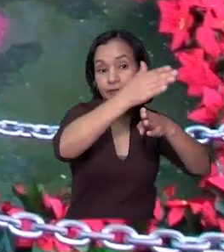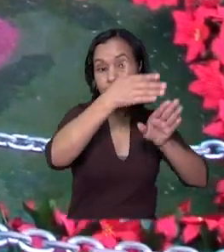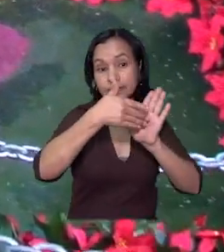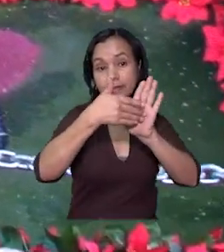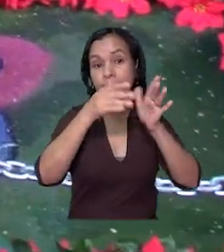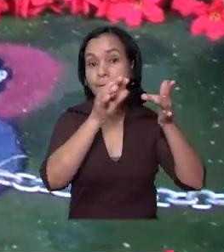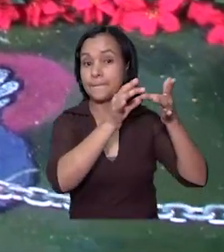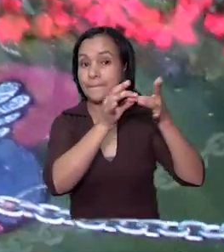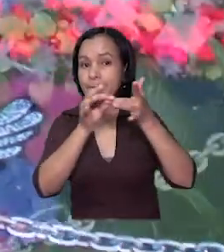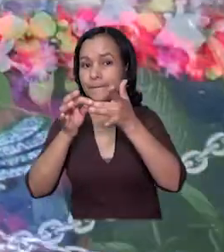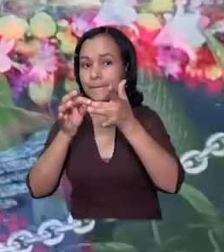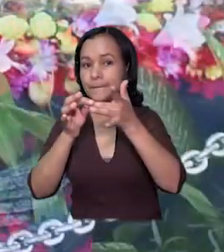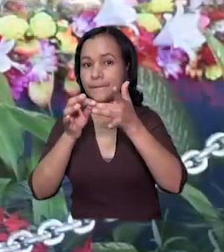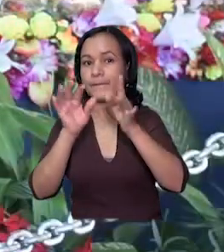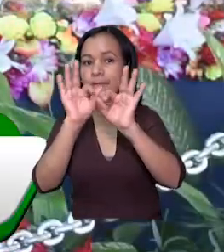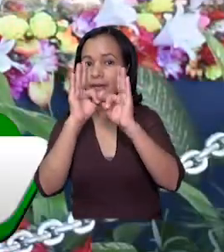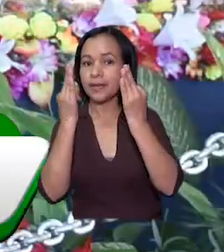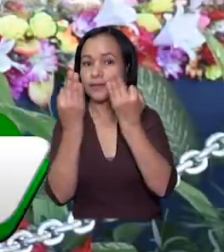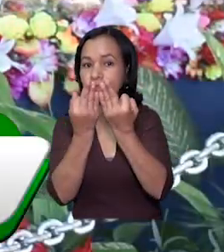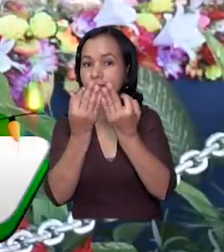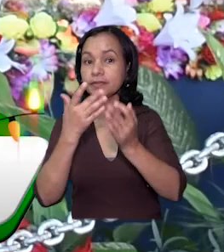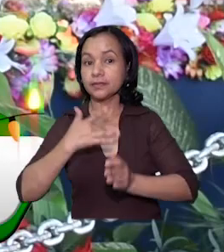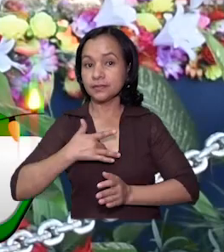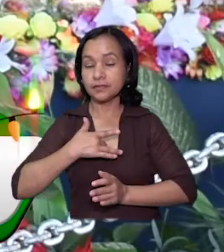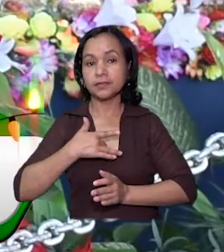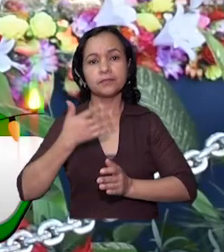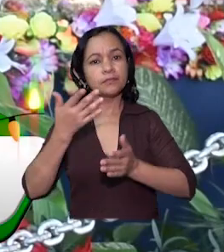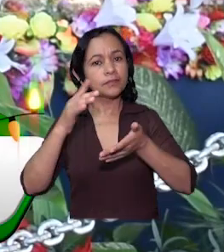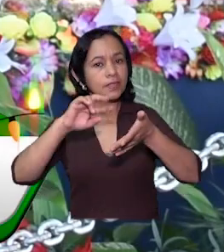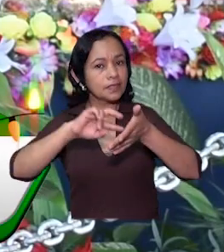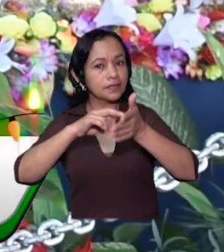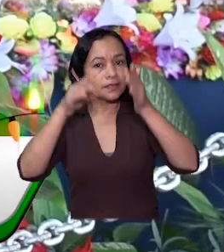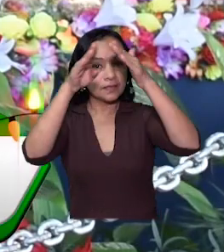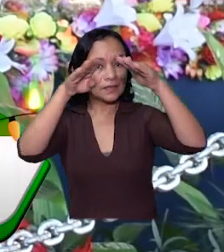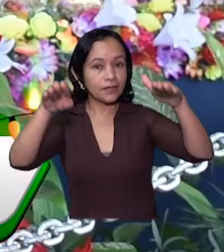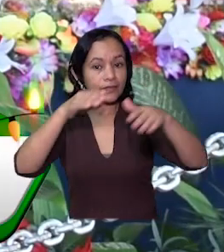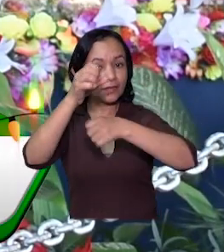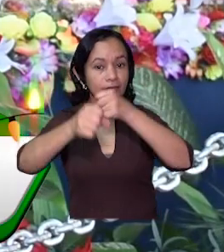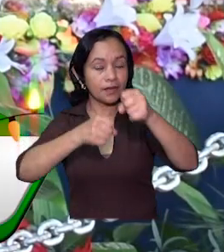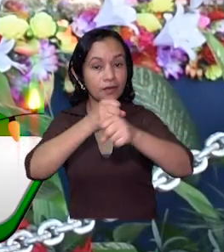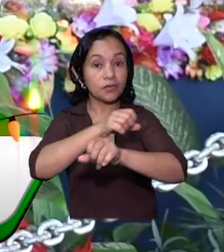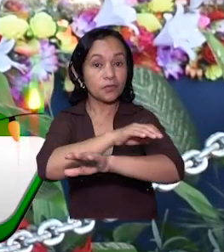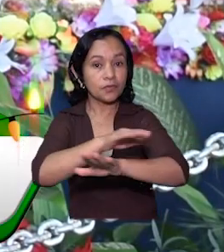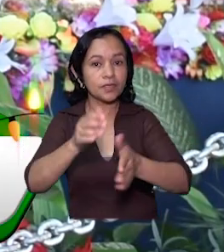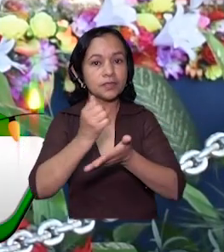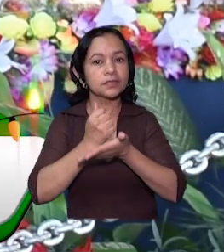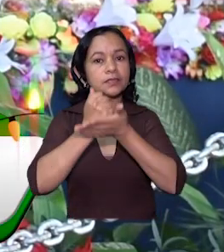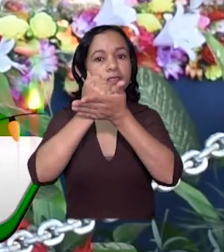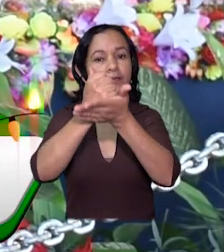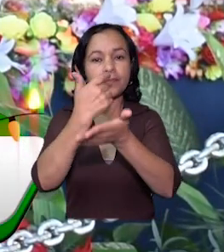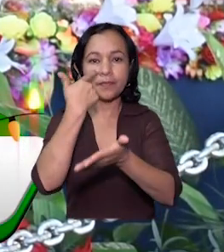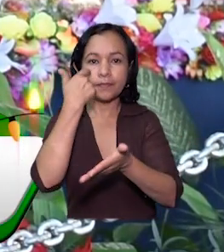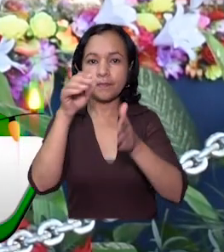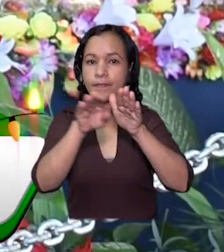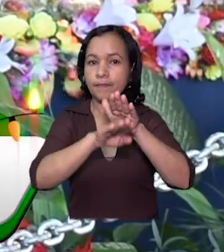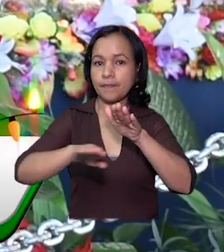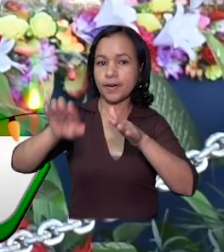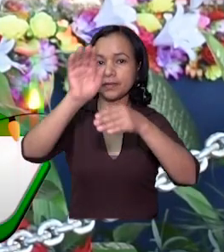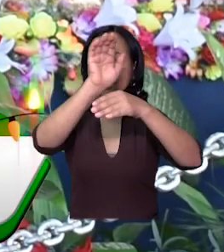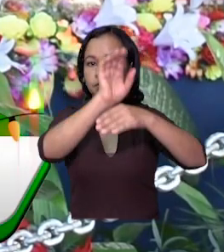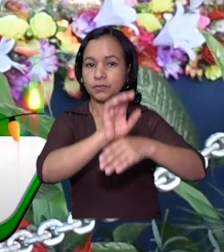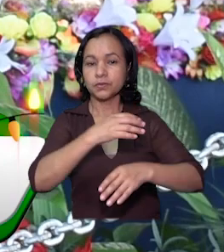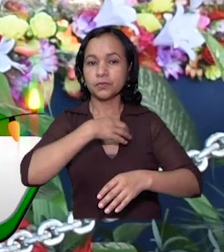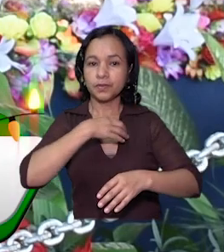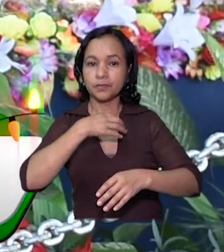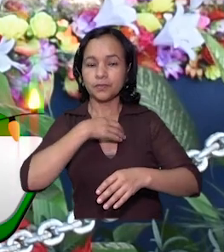reportajes especiales de interés familiar referidos a las fiestas de Navidad y de fin de año que ayudarán a conocer más de las